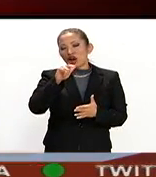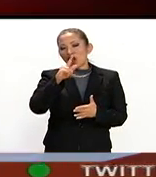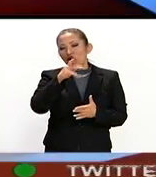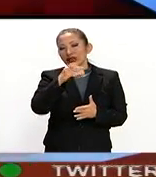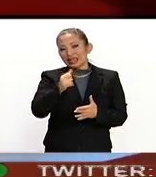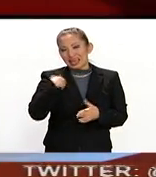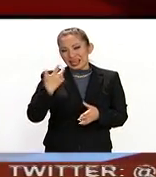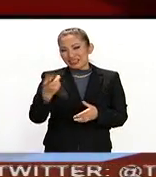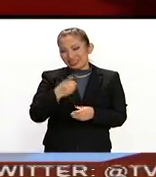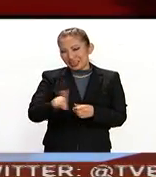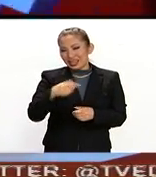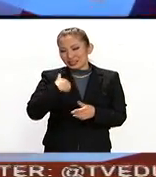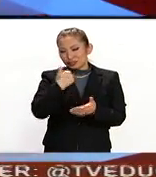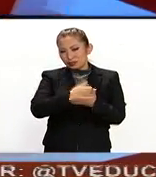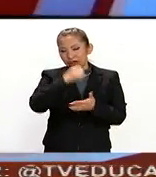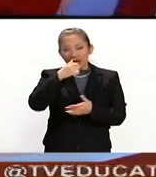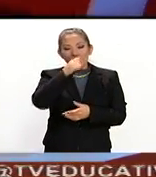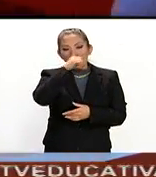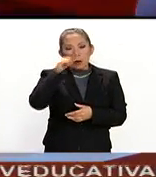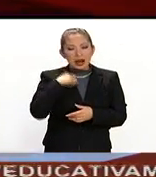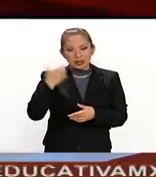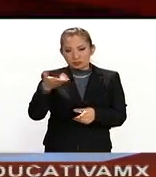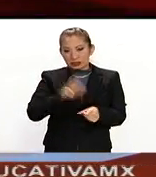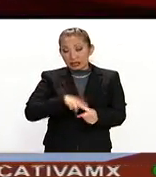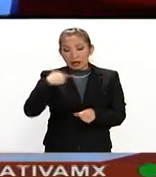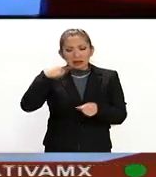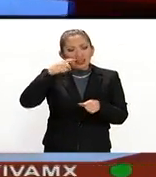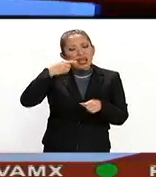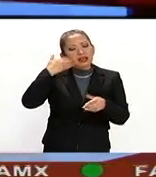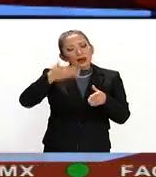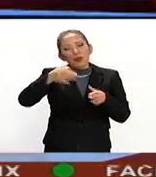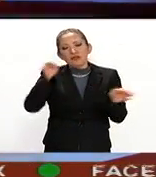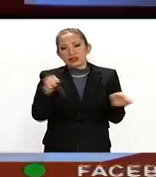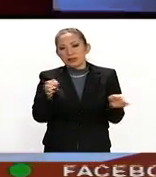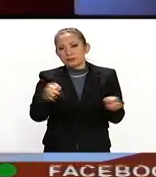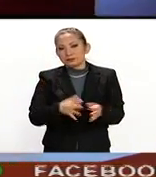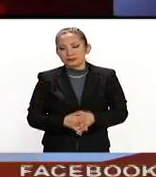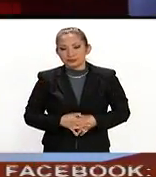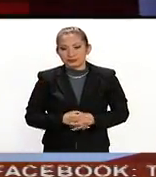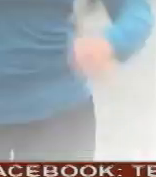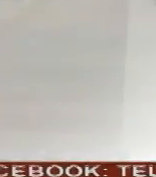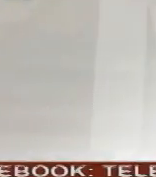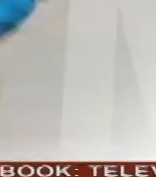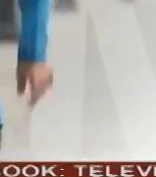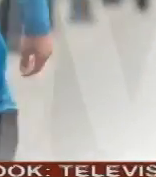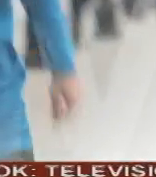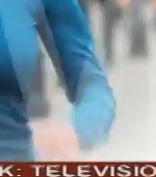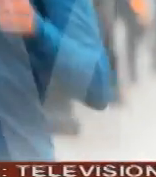Hospital Juárez, nos habla de las enfermedades que se presentan en la temporada invernal.